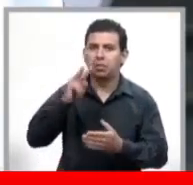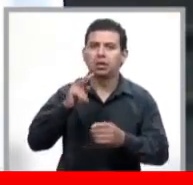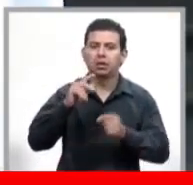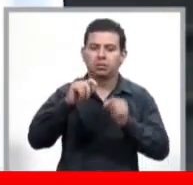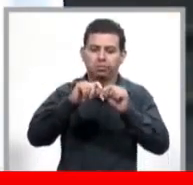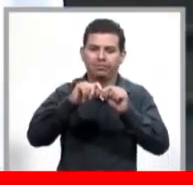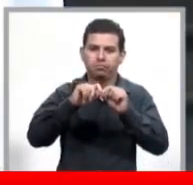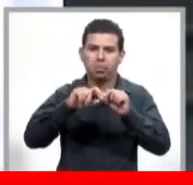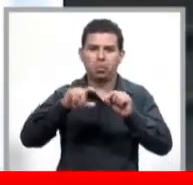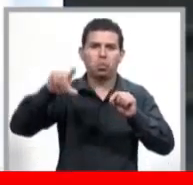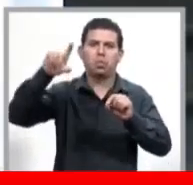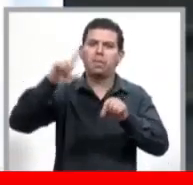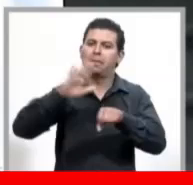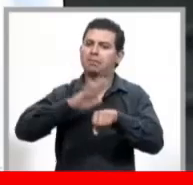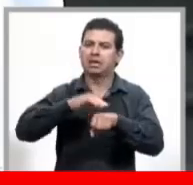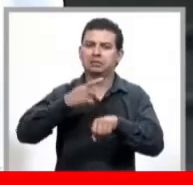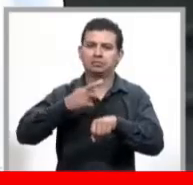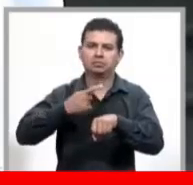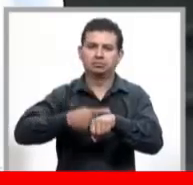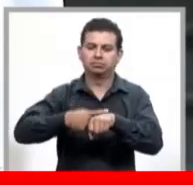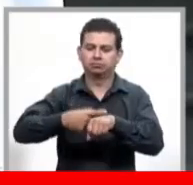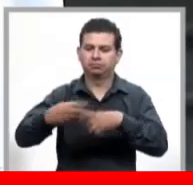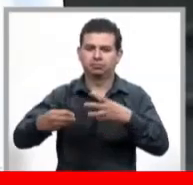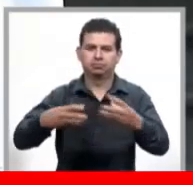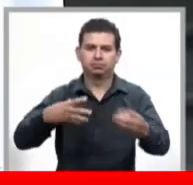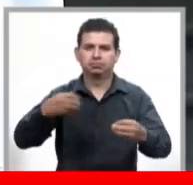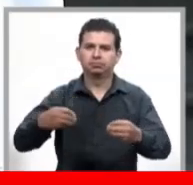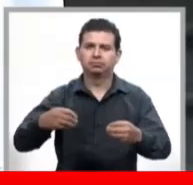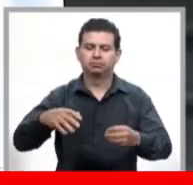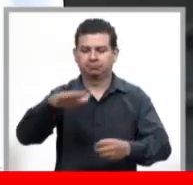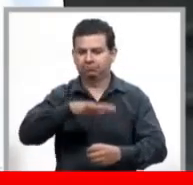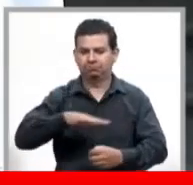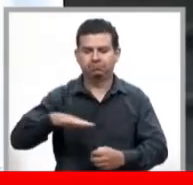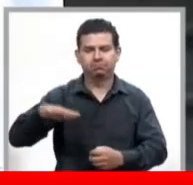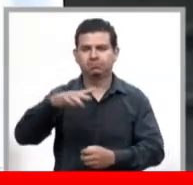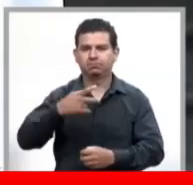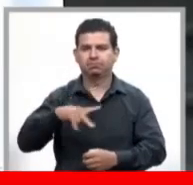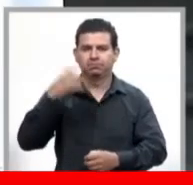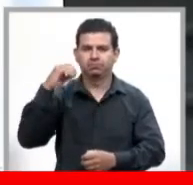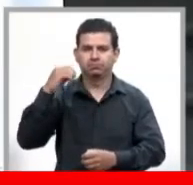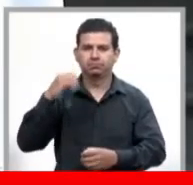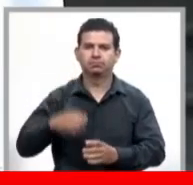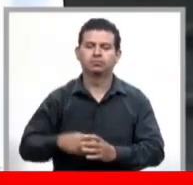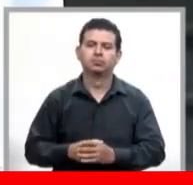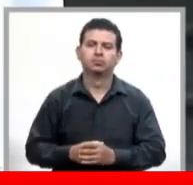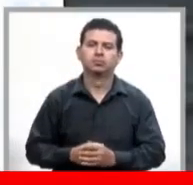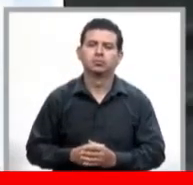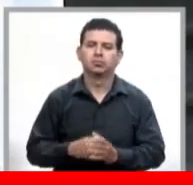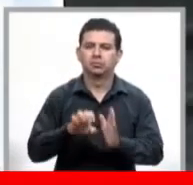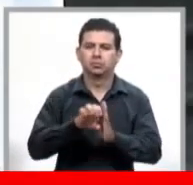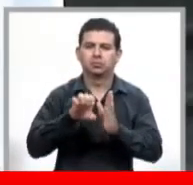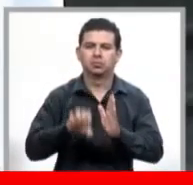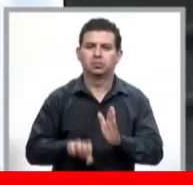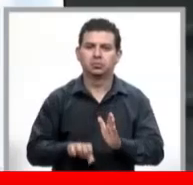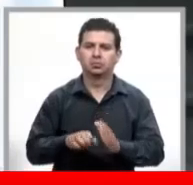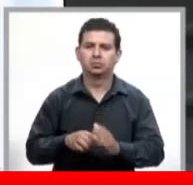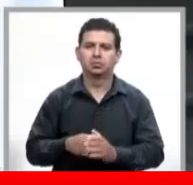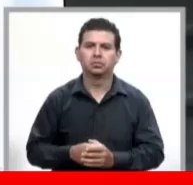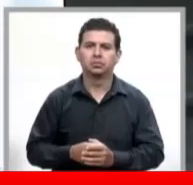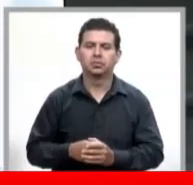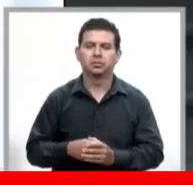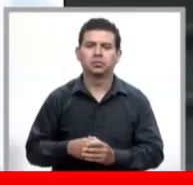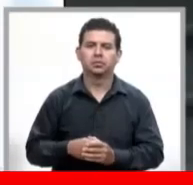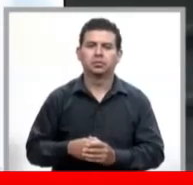los contagios en la ciudadanía. Si vemos, por ejemplo, cuánto nos